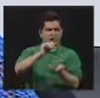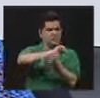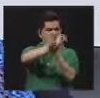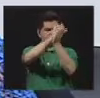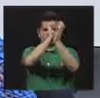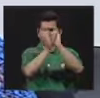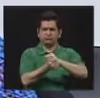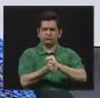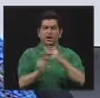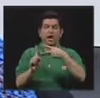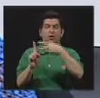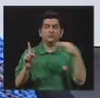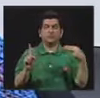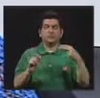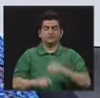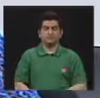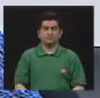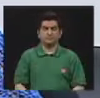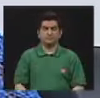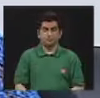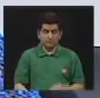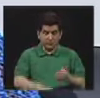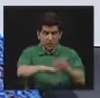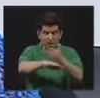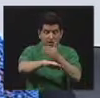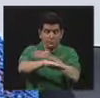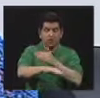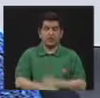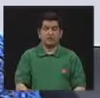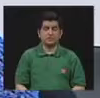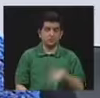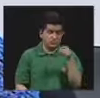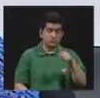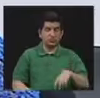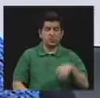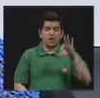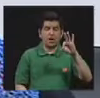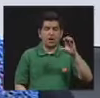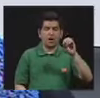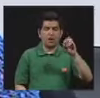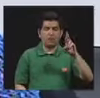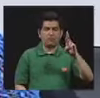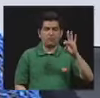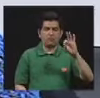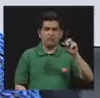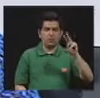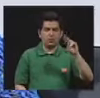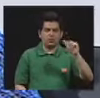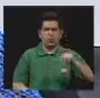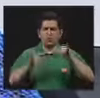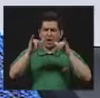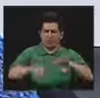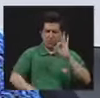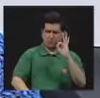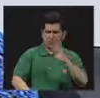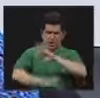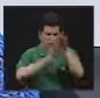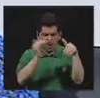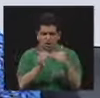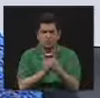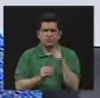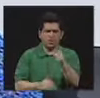poco a convertir sus casas de habitación en hoteles. Entonces el crecimiento en la Fortuna ha sido como muy sostenible